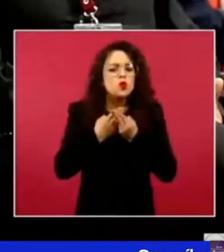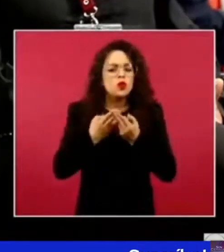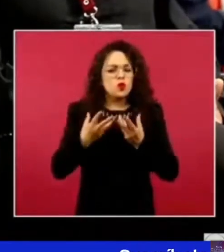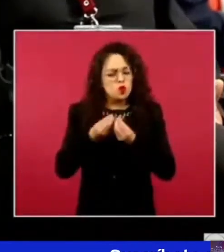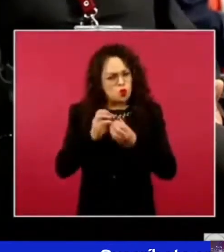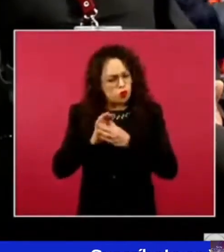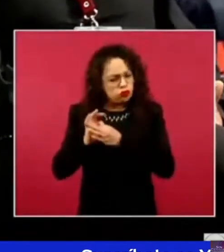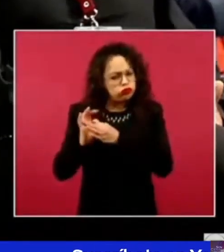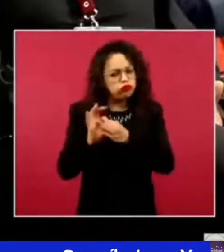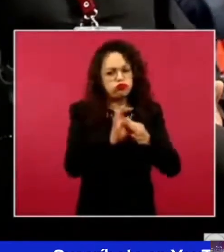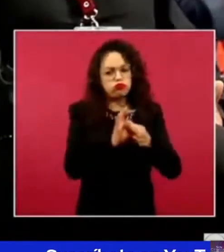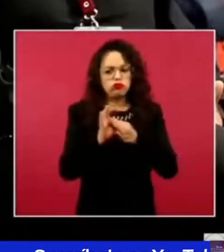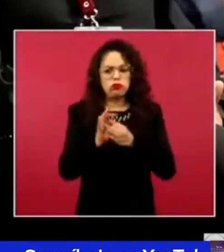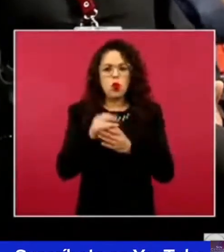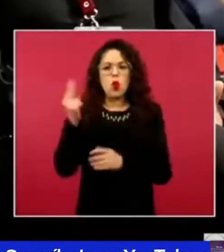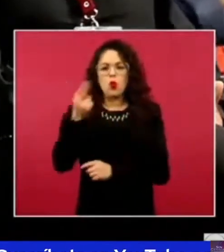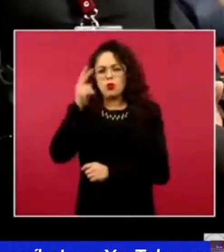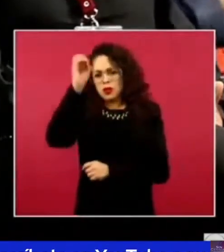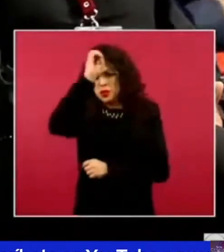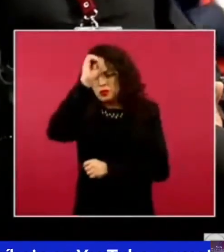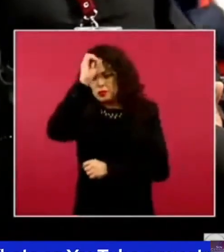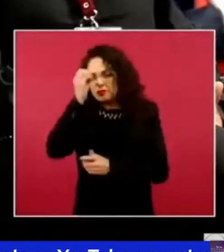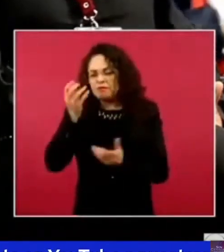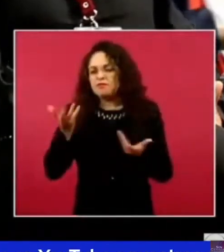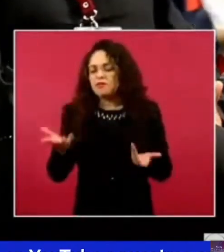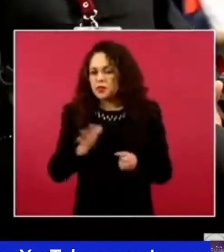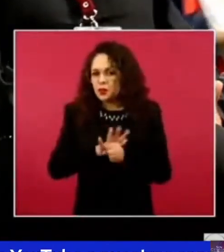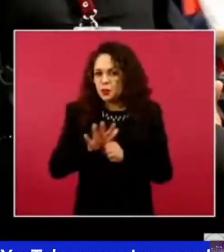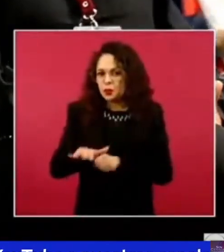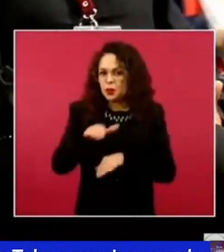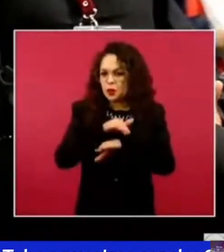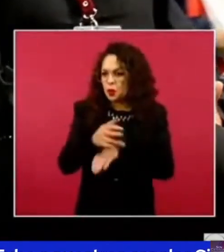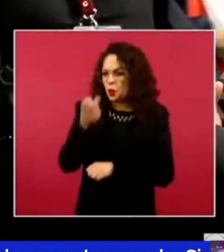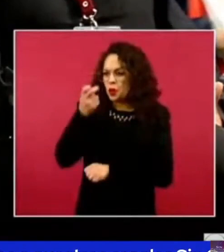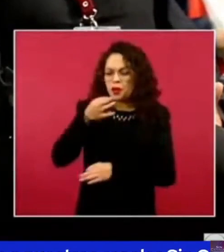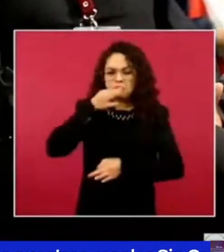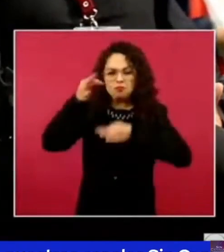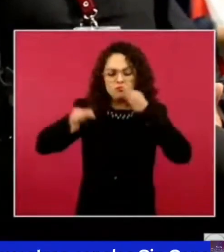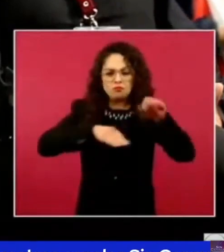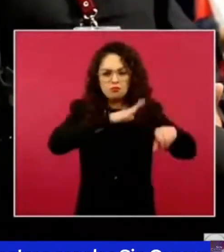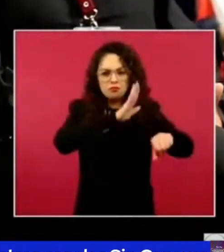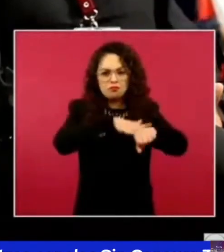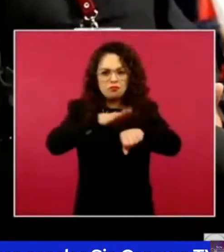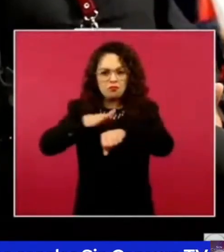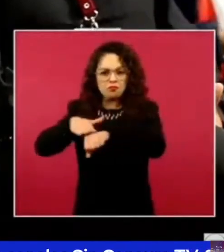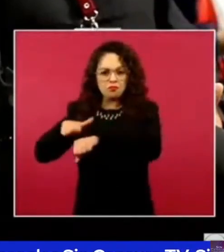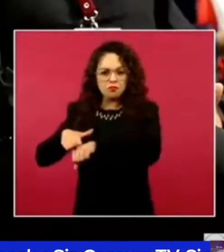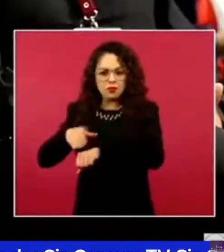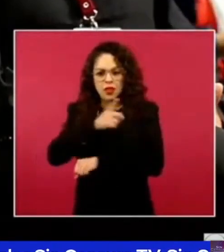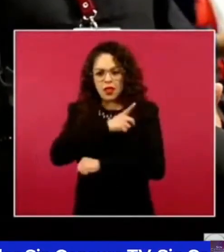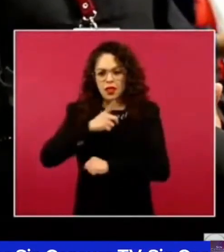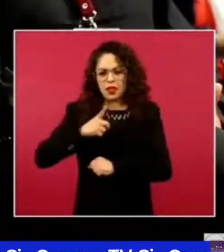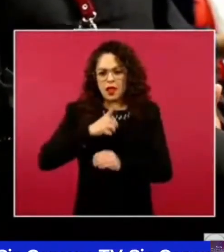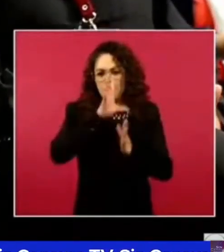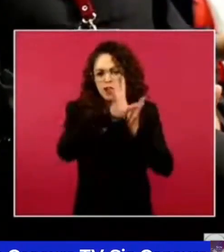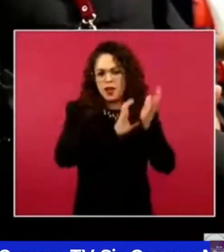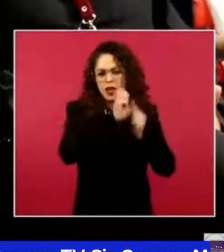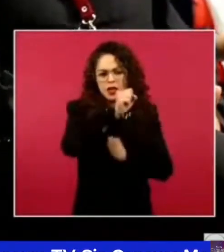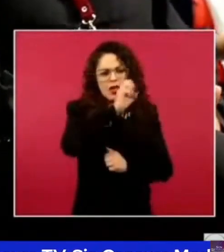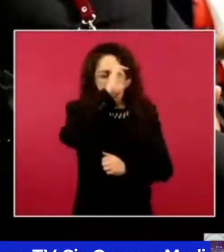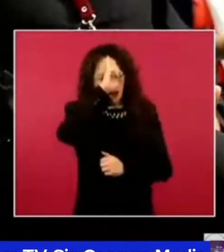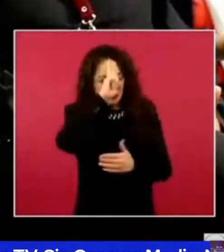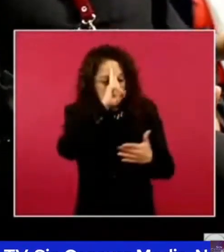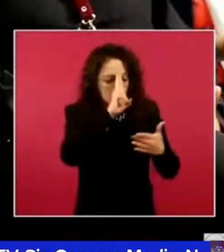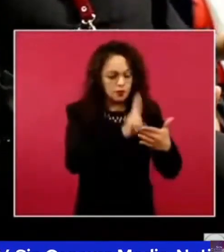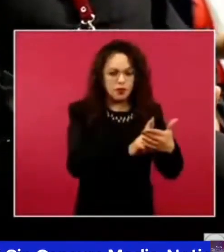la presidenta de la Corte? Si le parece suficiente este llamado que hace a los jueces de respetar la Constitución, tomando en